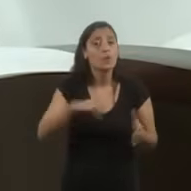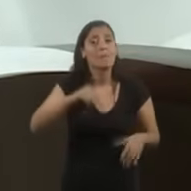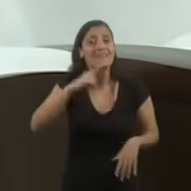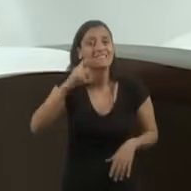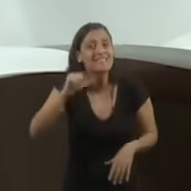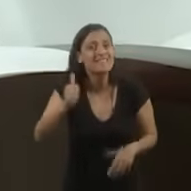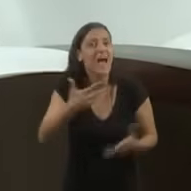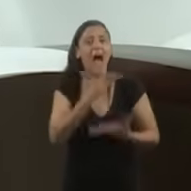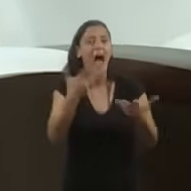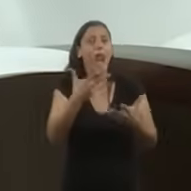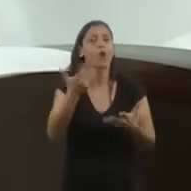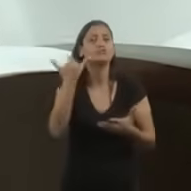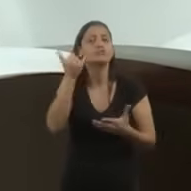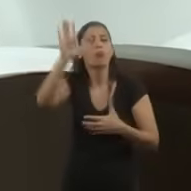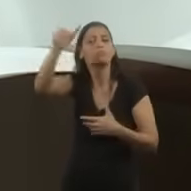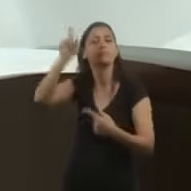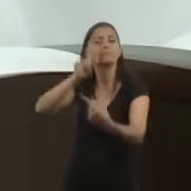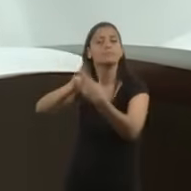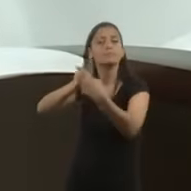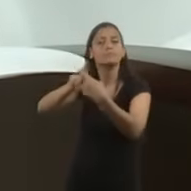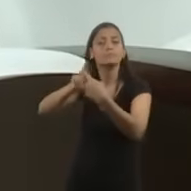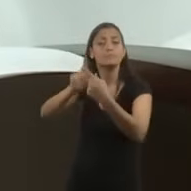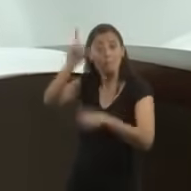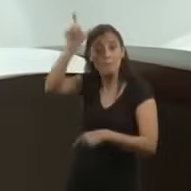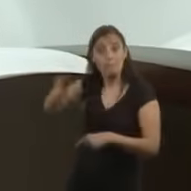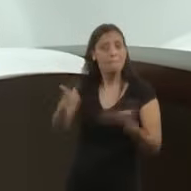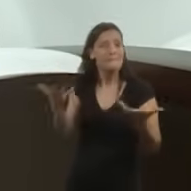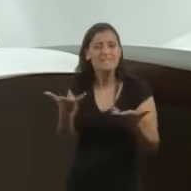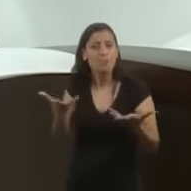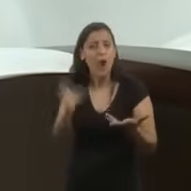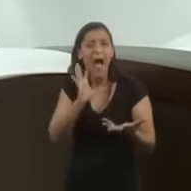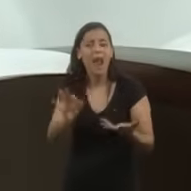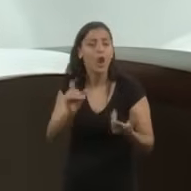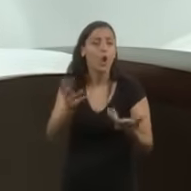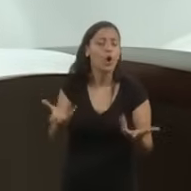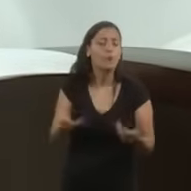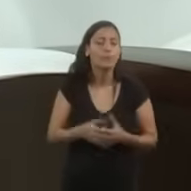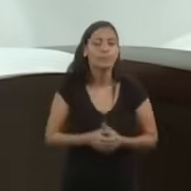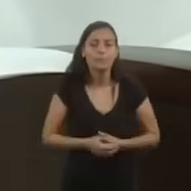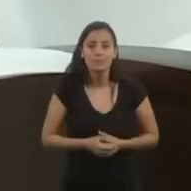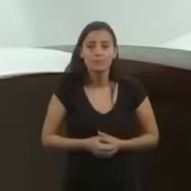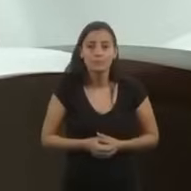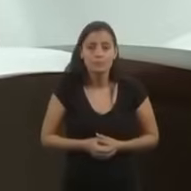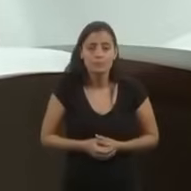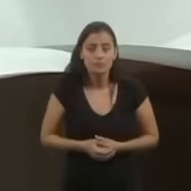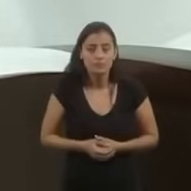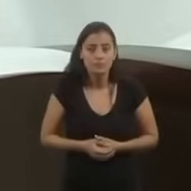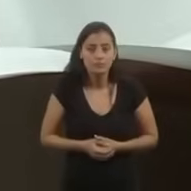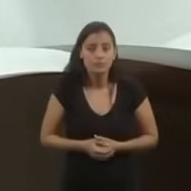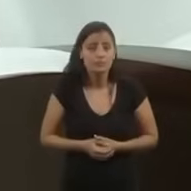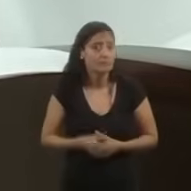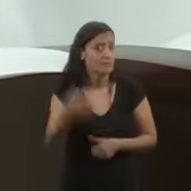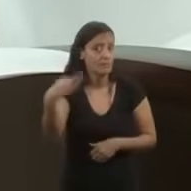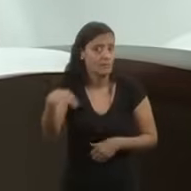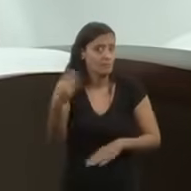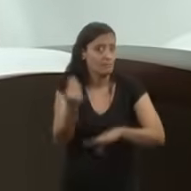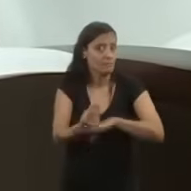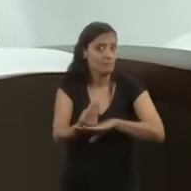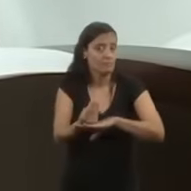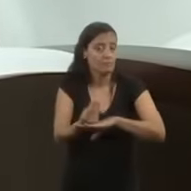respecto conversado ya con el con el doctor maqueda que tendría que que dejar el cargo En